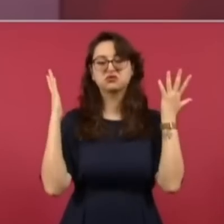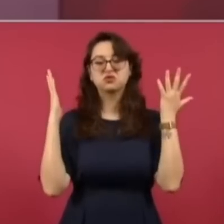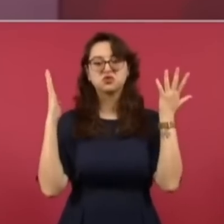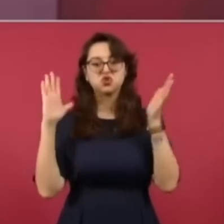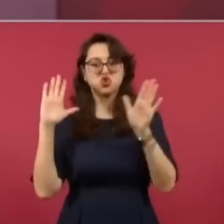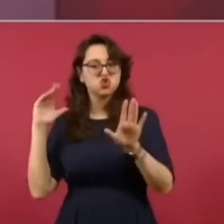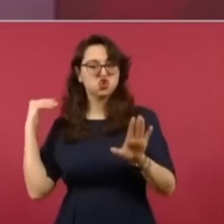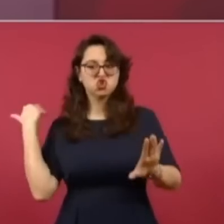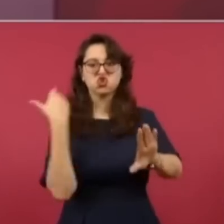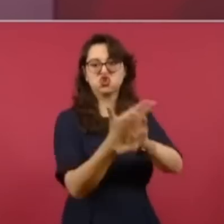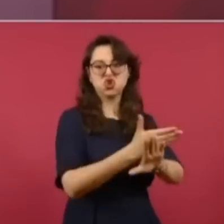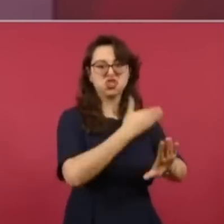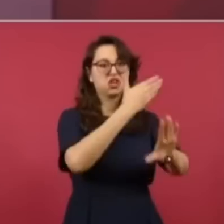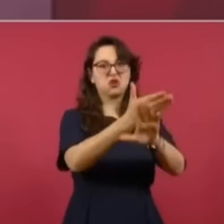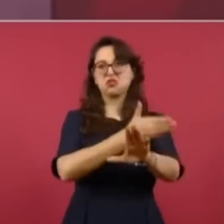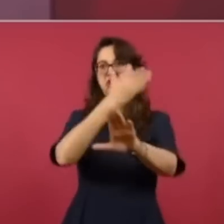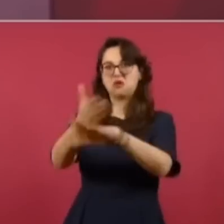de manera sumaria